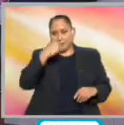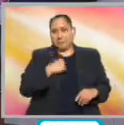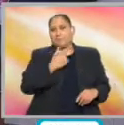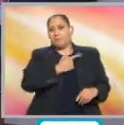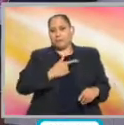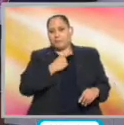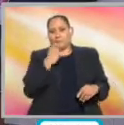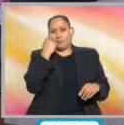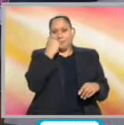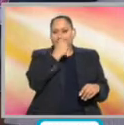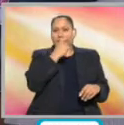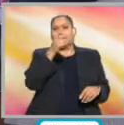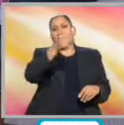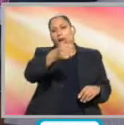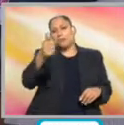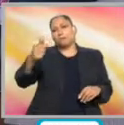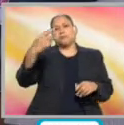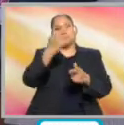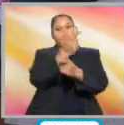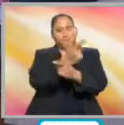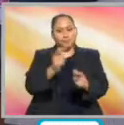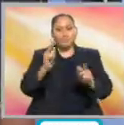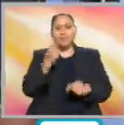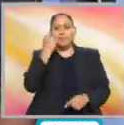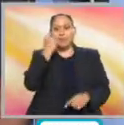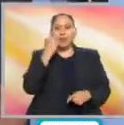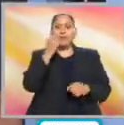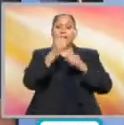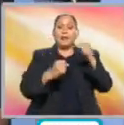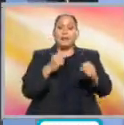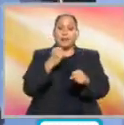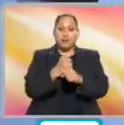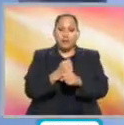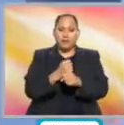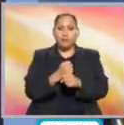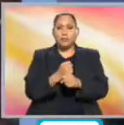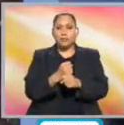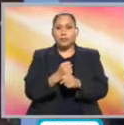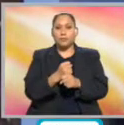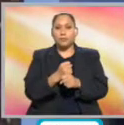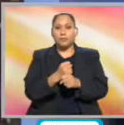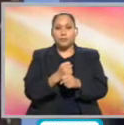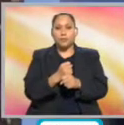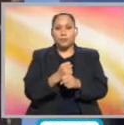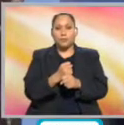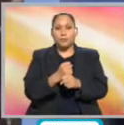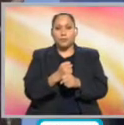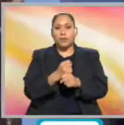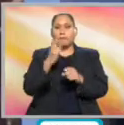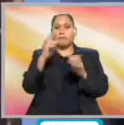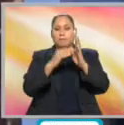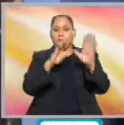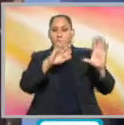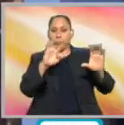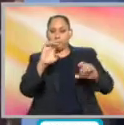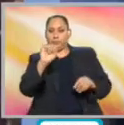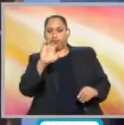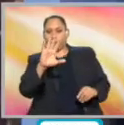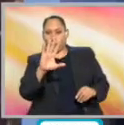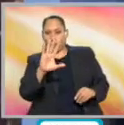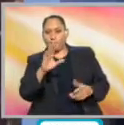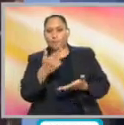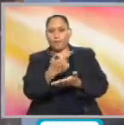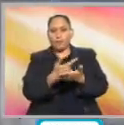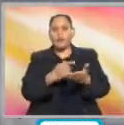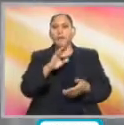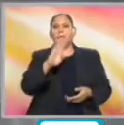cada uno lo haga. Ok. Iniciamos con un clásico de 1900. Así abría el Rubber Soul en 1965. Y estamos hablando